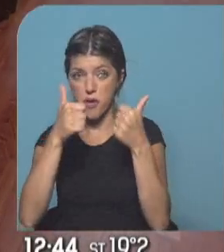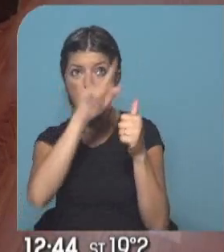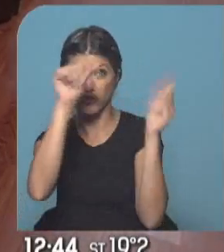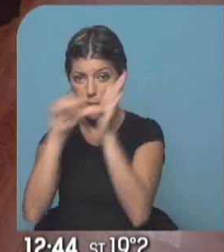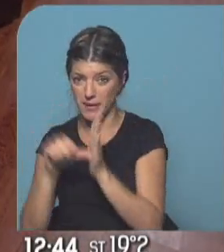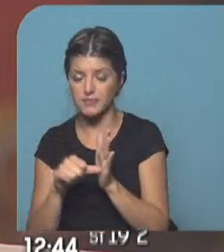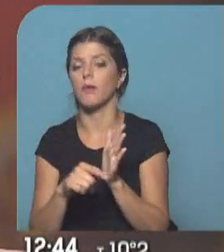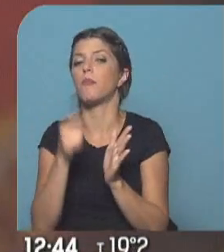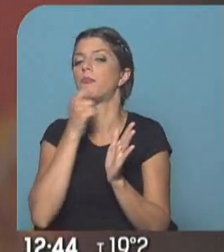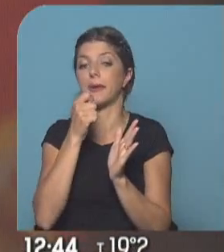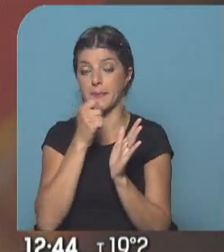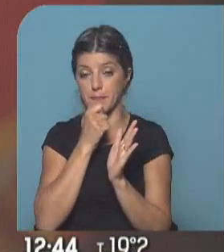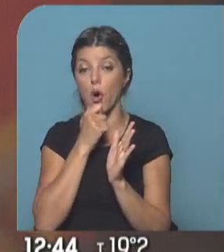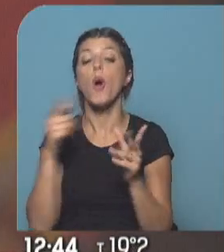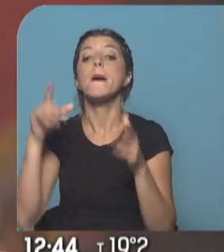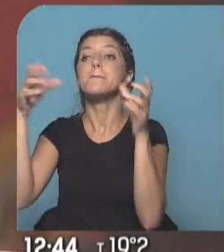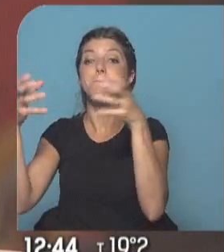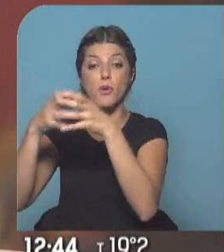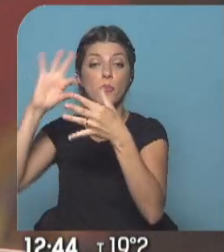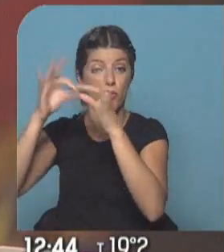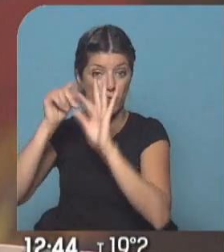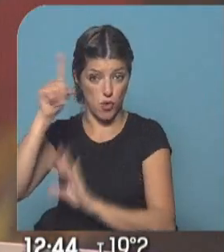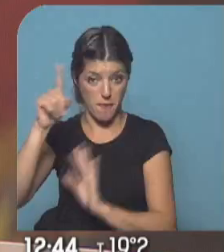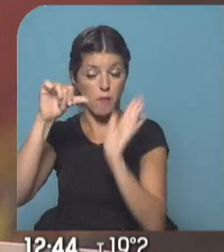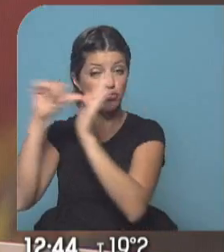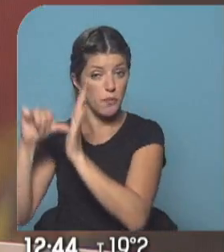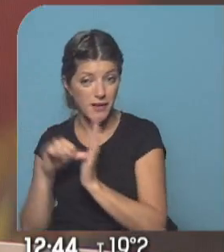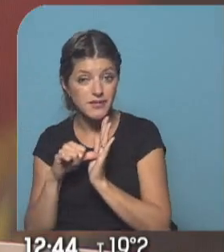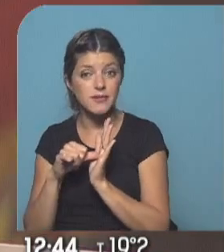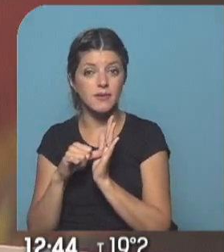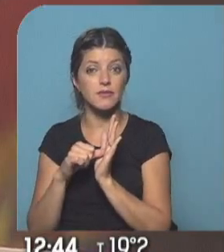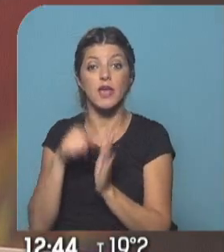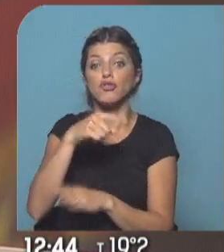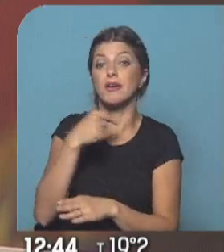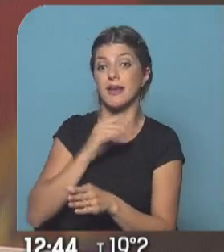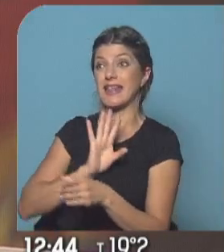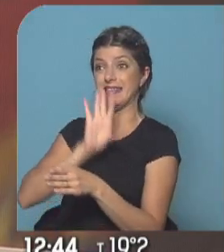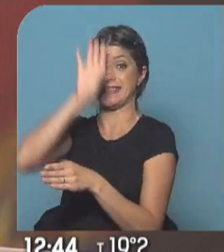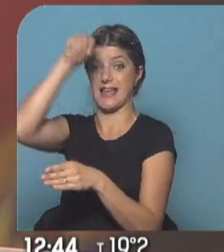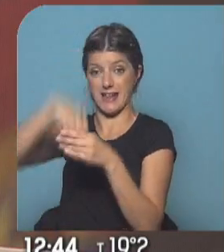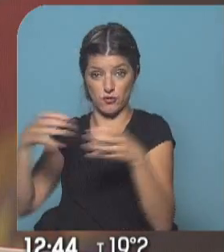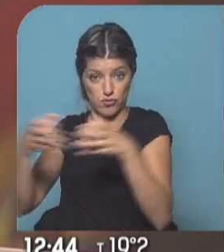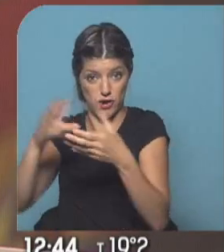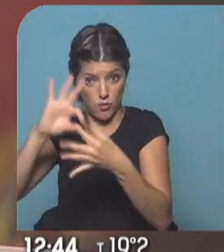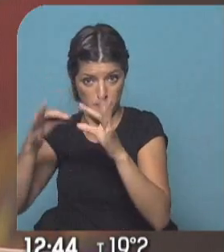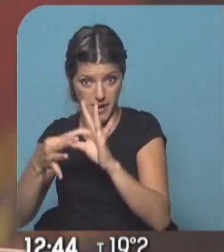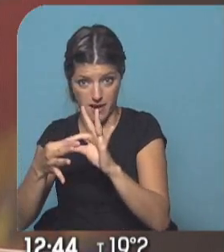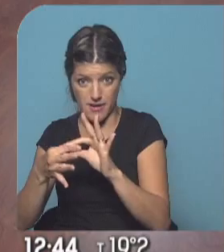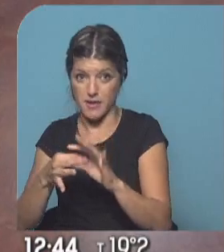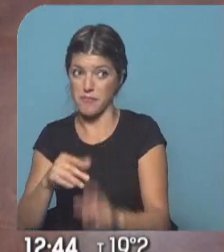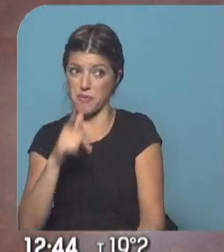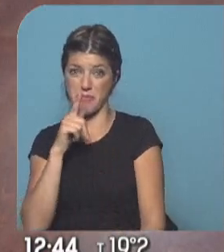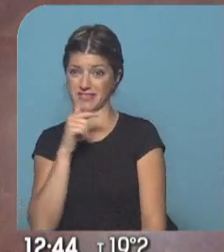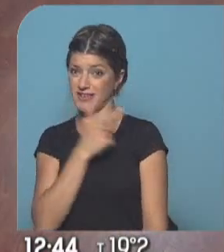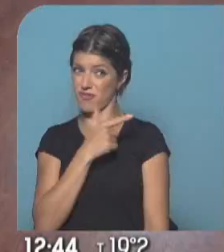países, por ejemplo, de Europa, con la aspiración que tienen de integrarse a la Unión Europea. Parecería ser que la respuesta es que no. Es